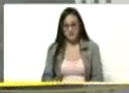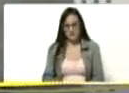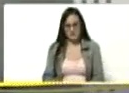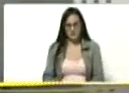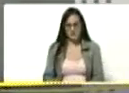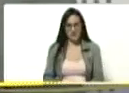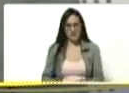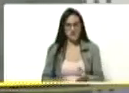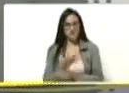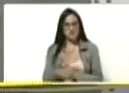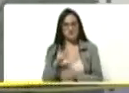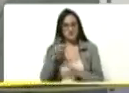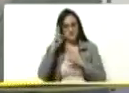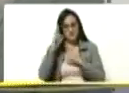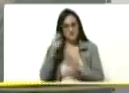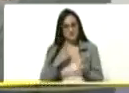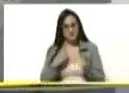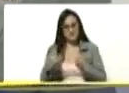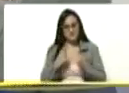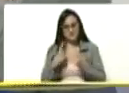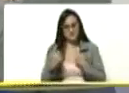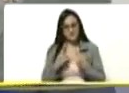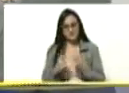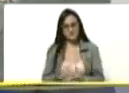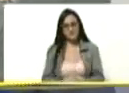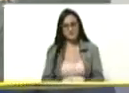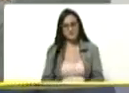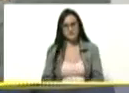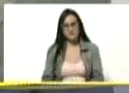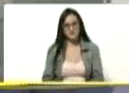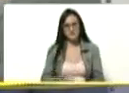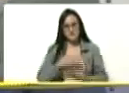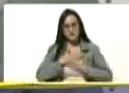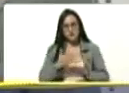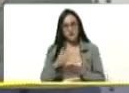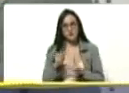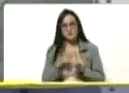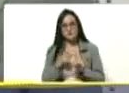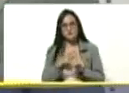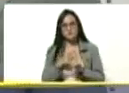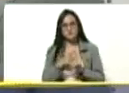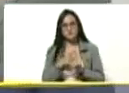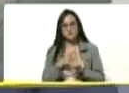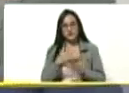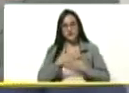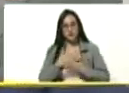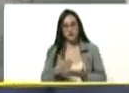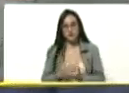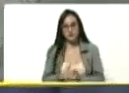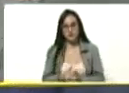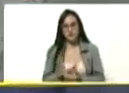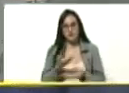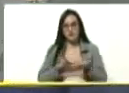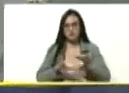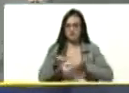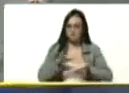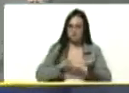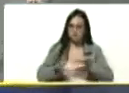Creada a partir del respeto mutuo. And the principles of solidarity, y los principios de la solidaridad, la